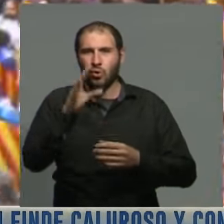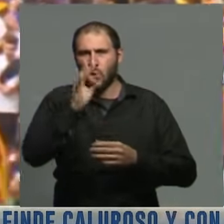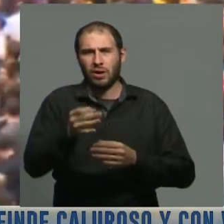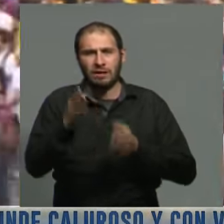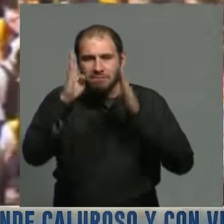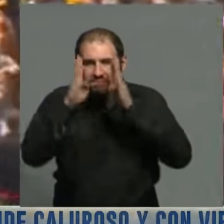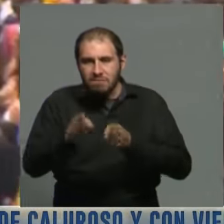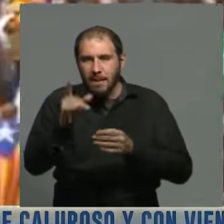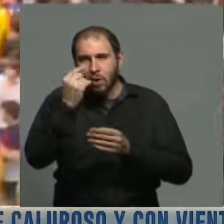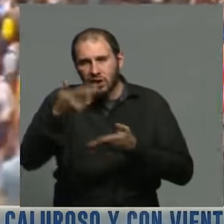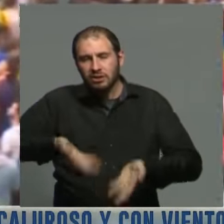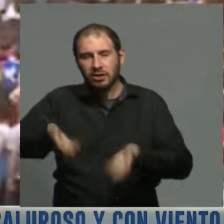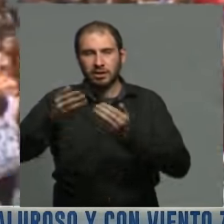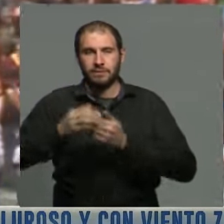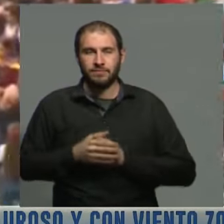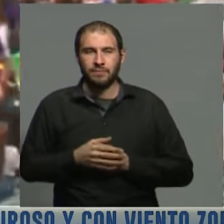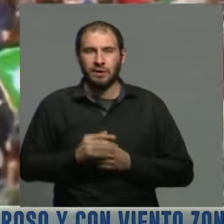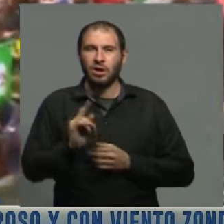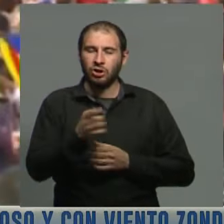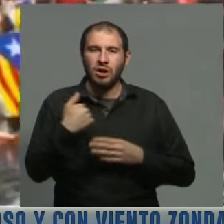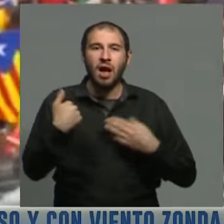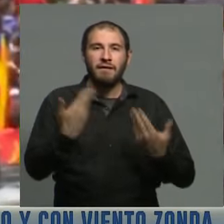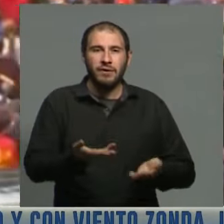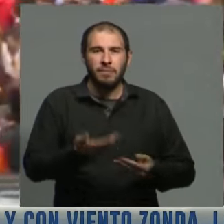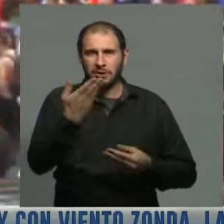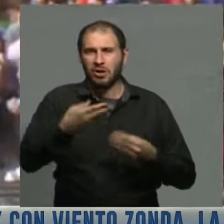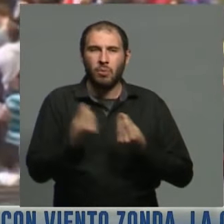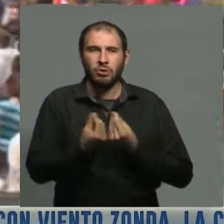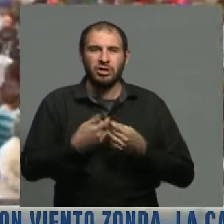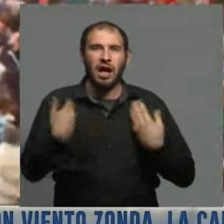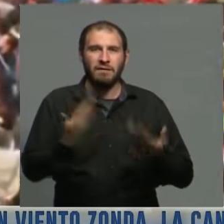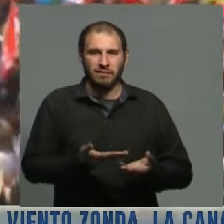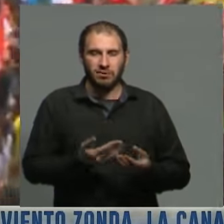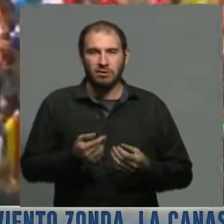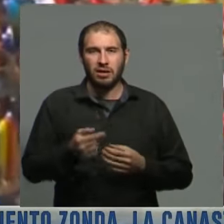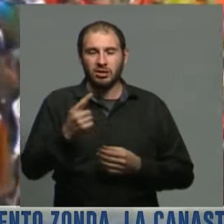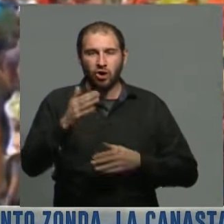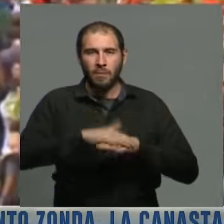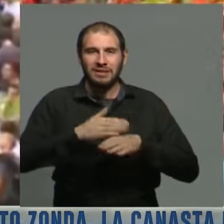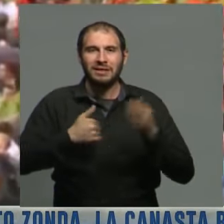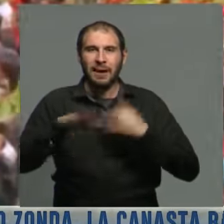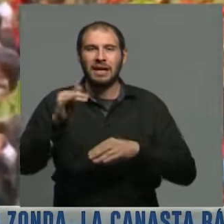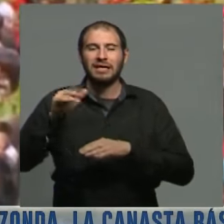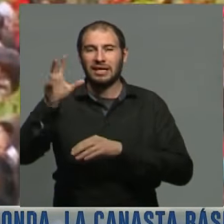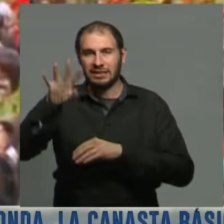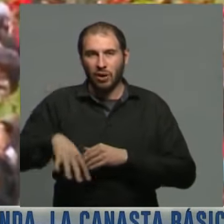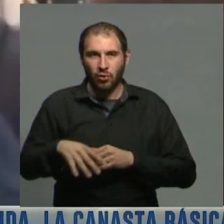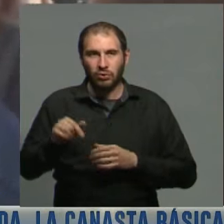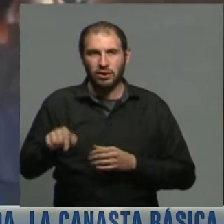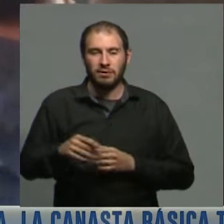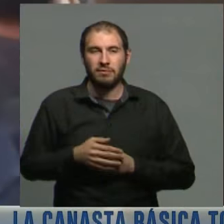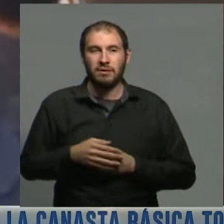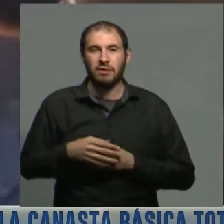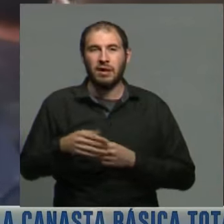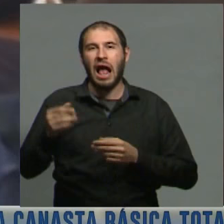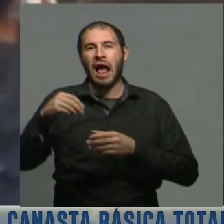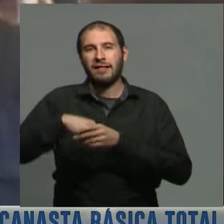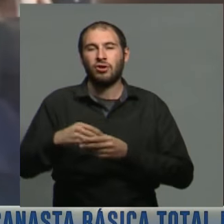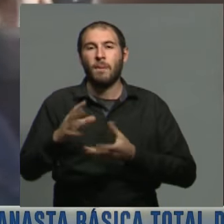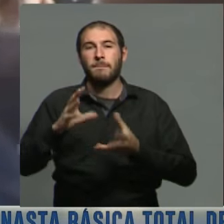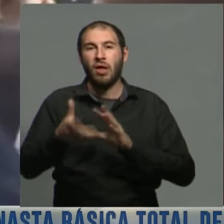eje para hacer política. Nosotros estamos a favor, hay mucha gente que está a favor de que se reconozcan más competencias para Cataluña, una mejor financiación dentro de lo que